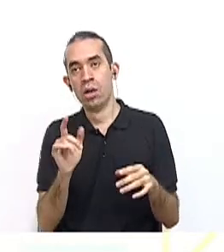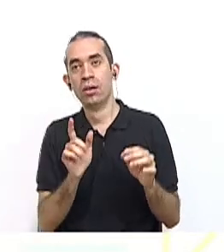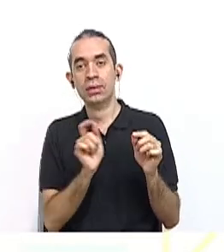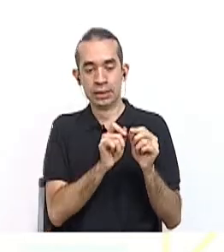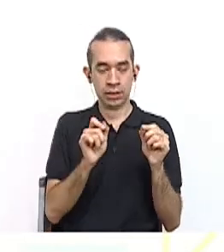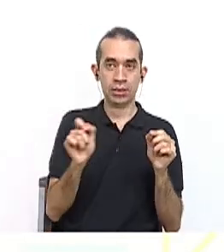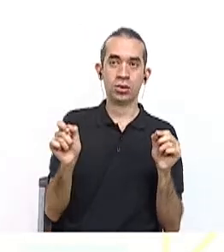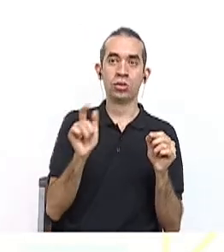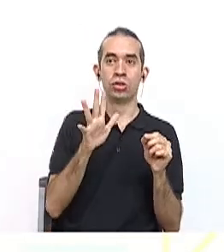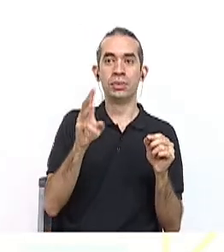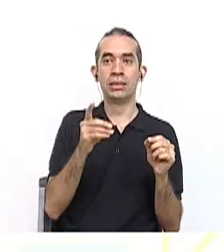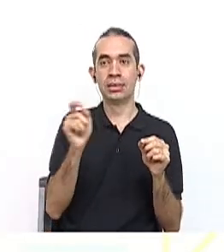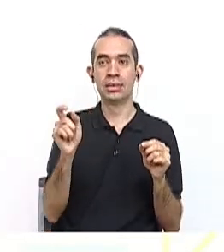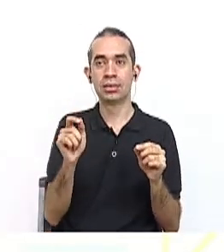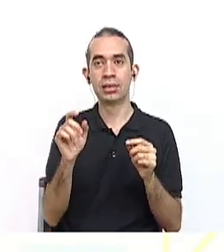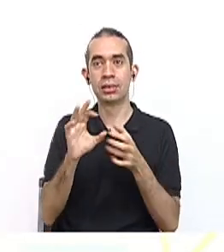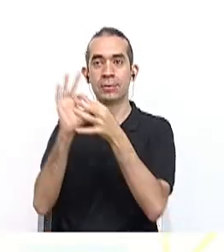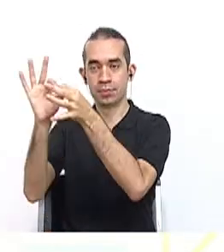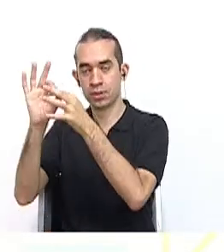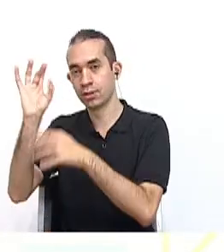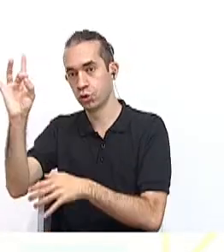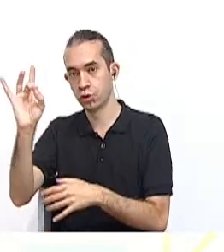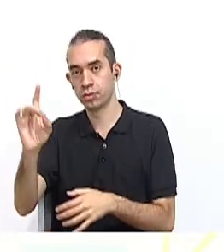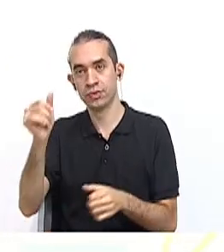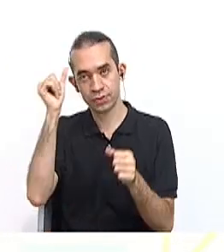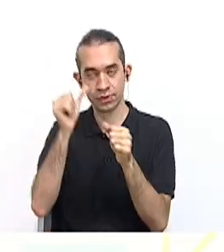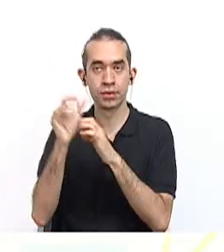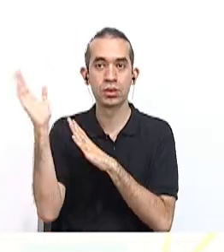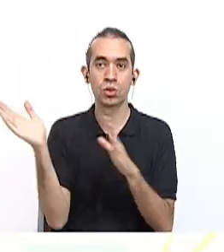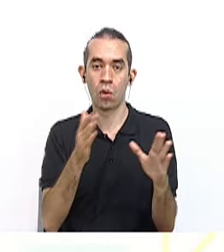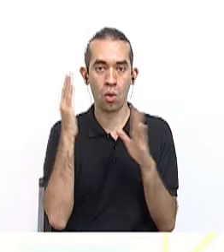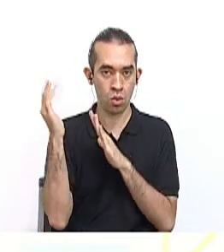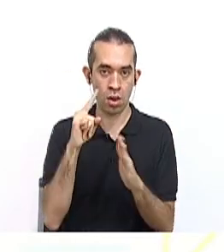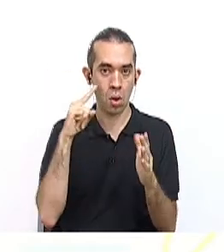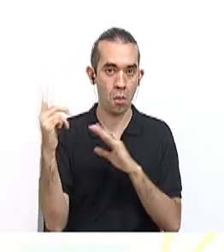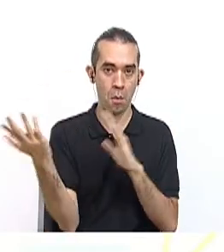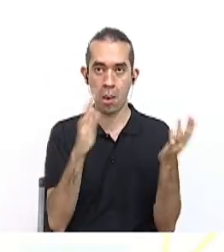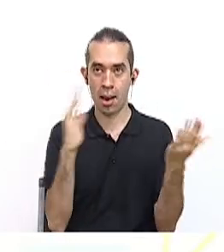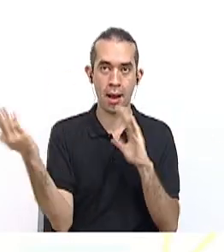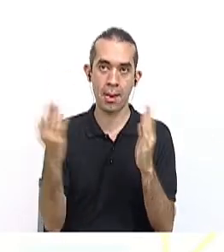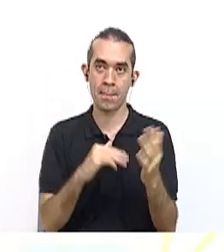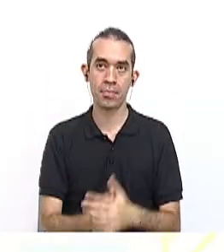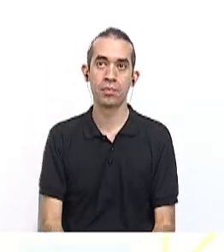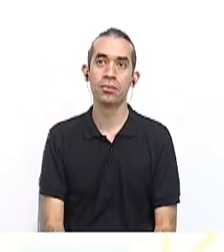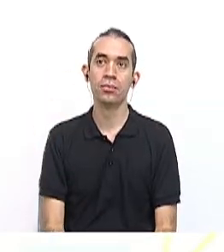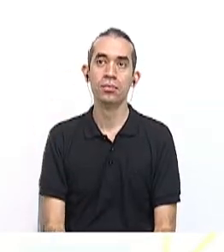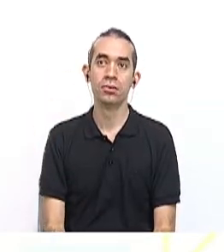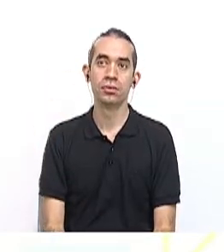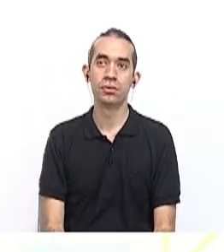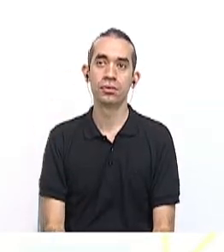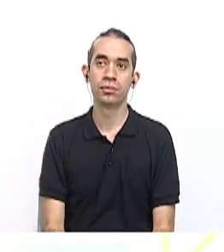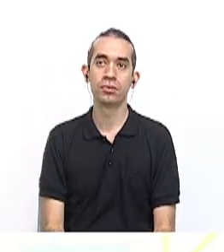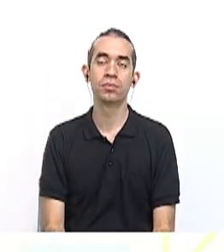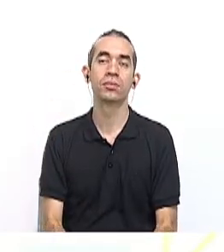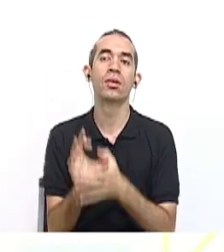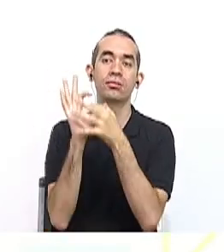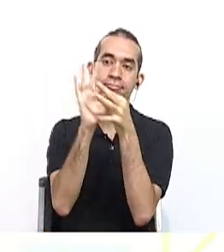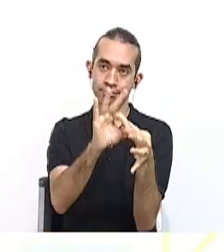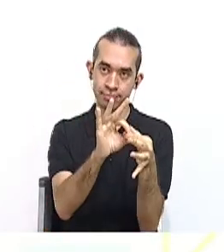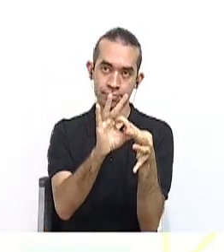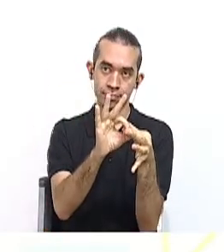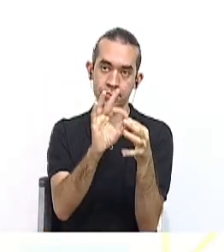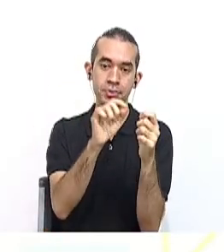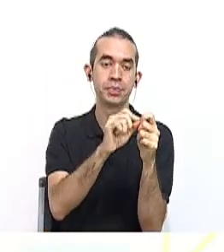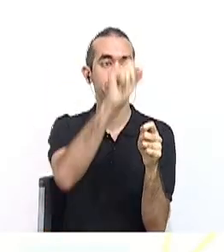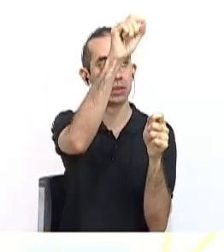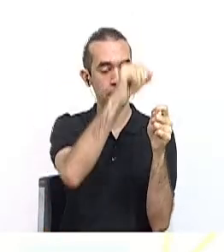5,66 es a 8. Recordemos el orden para comparar. Está asociado a la